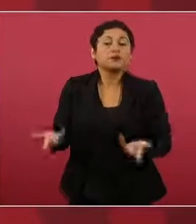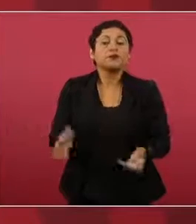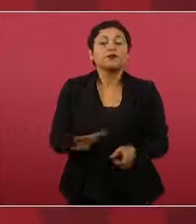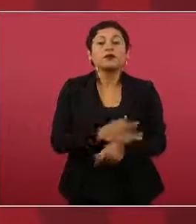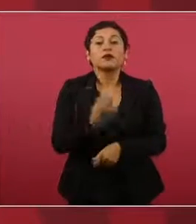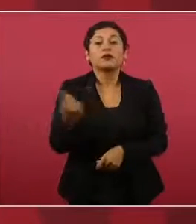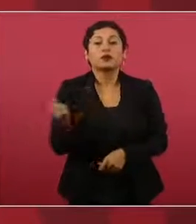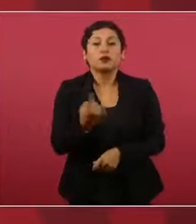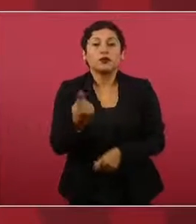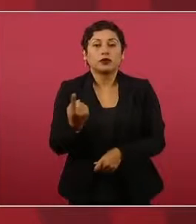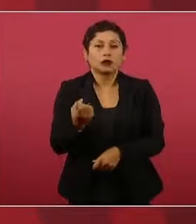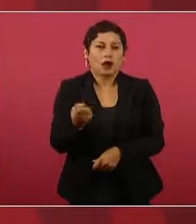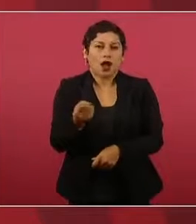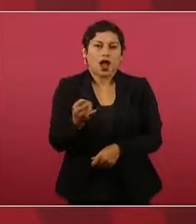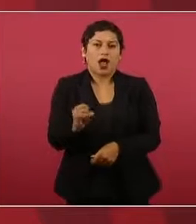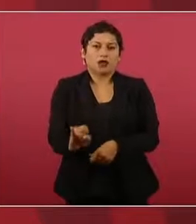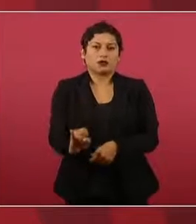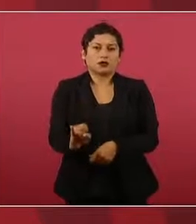de sobornar